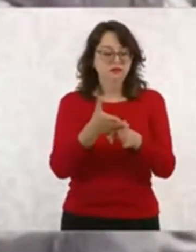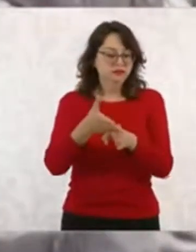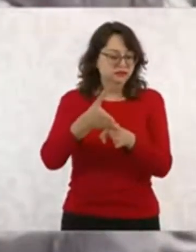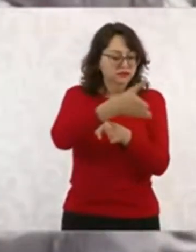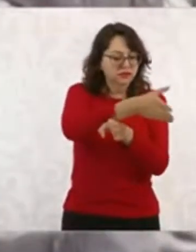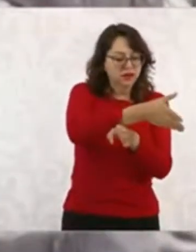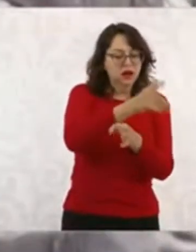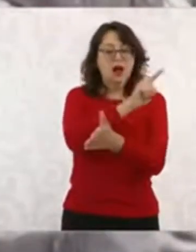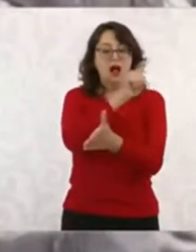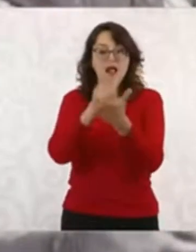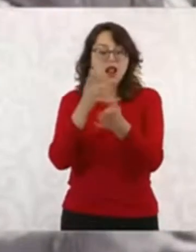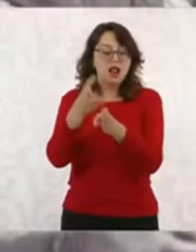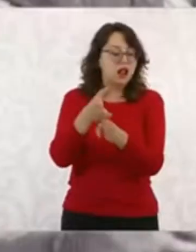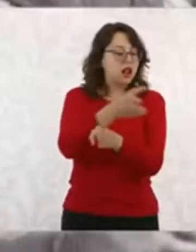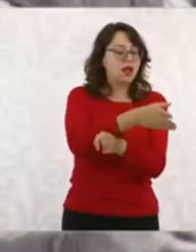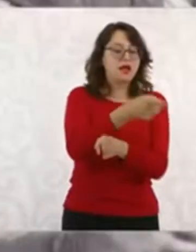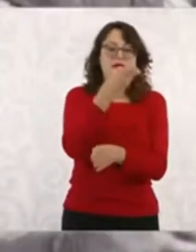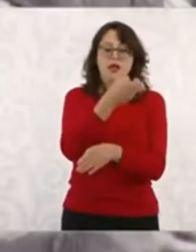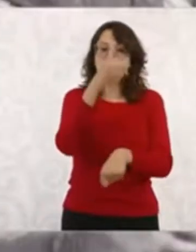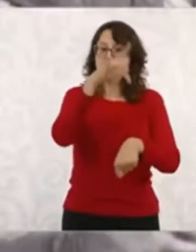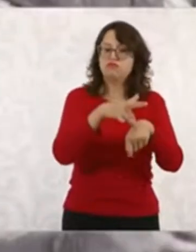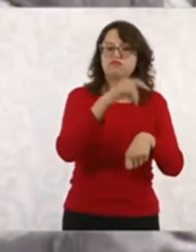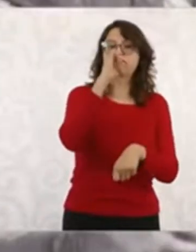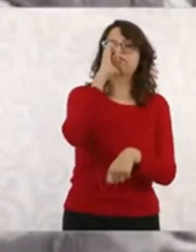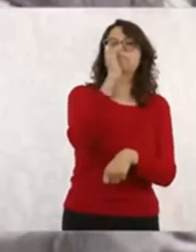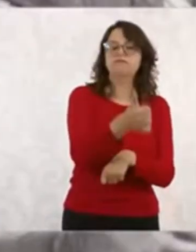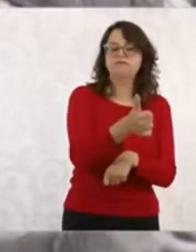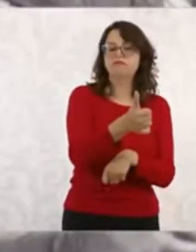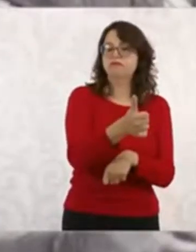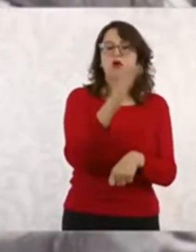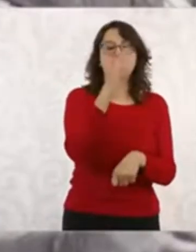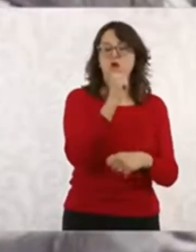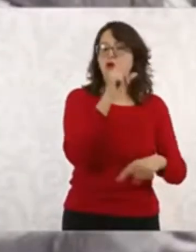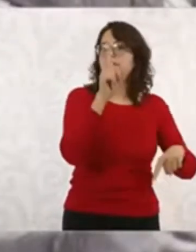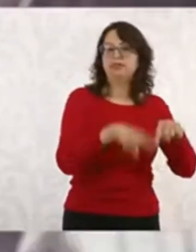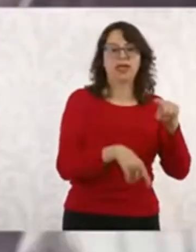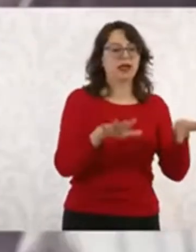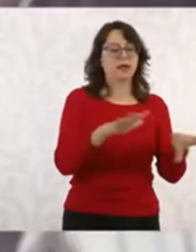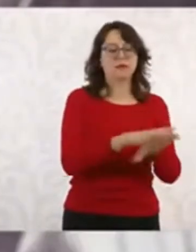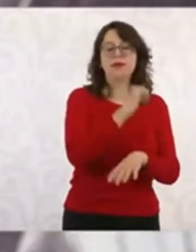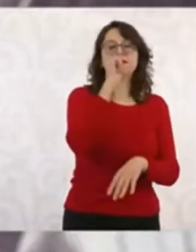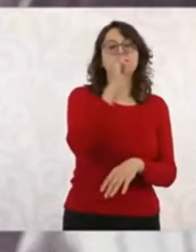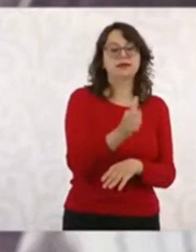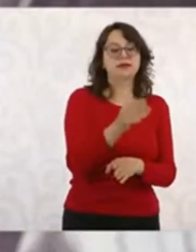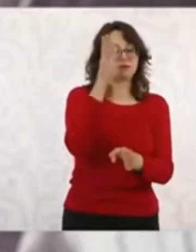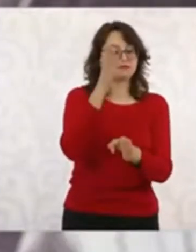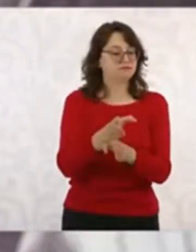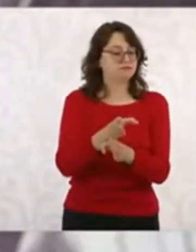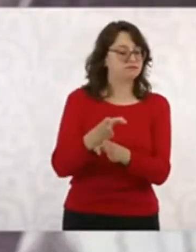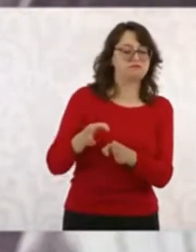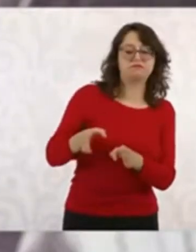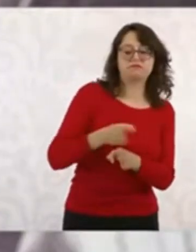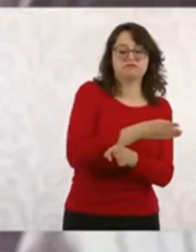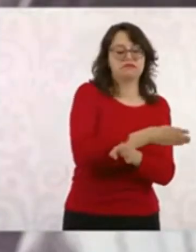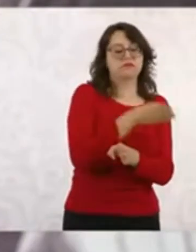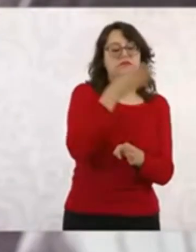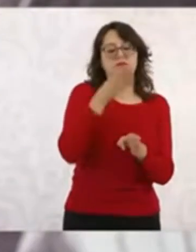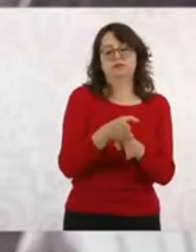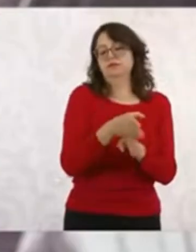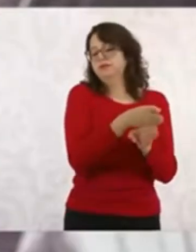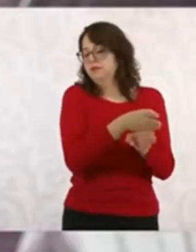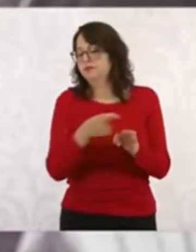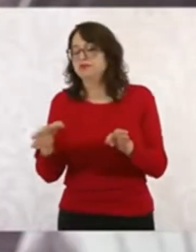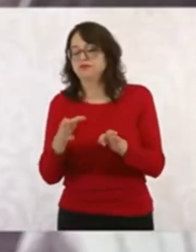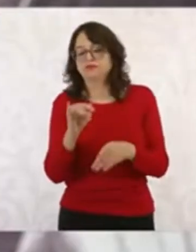entrada en vigor de la reforma no se tocan, y esto solamente al futuro para hacer más ágil el juicio de amparo y aprovechar